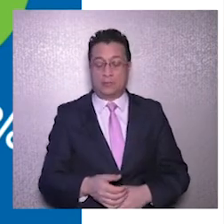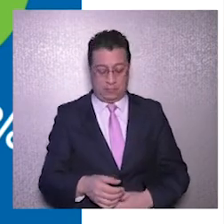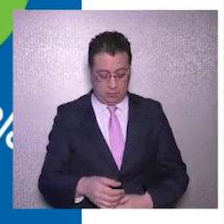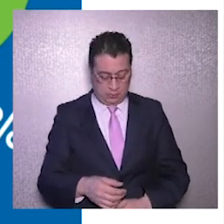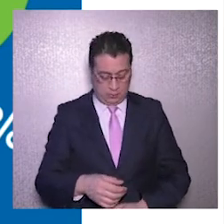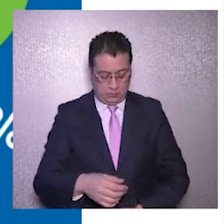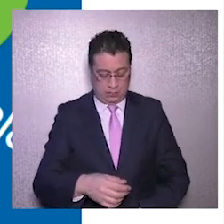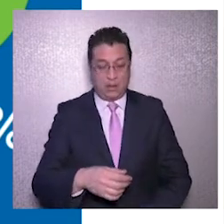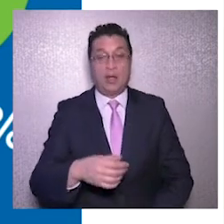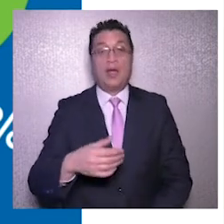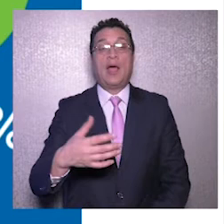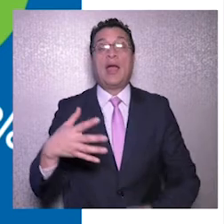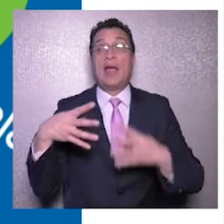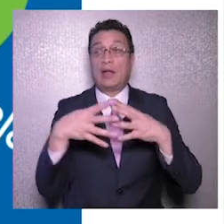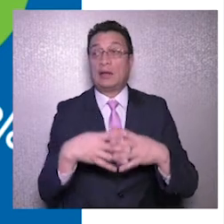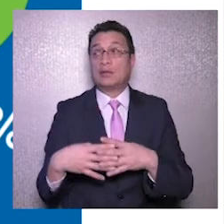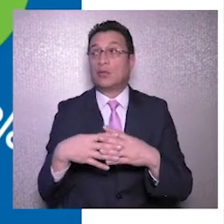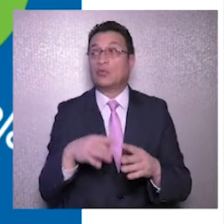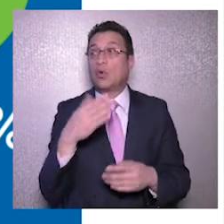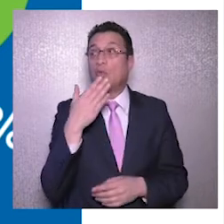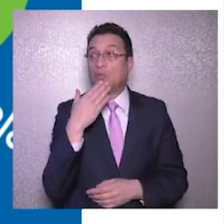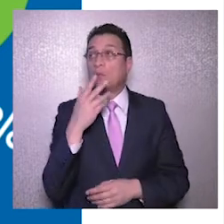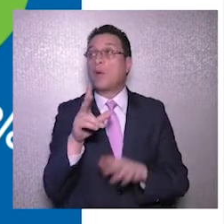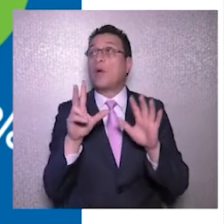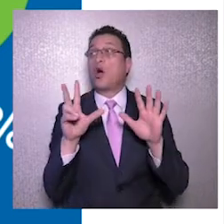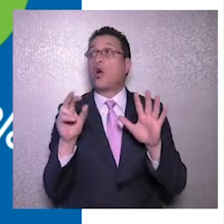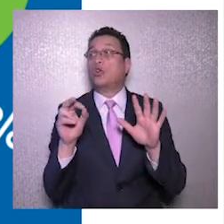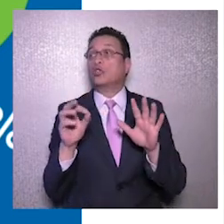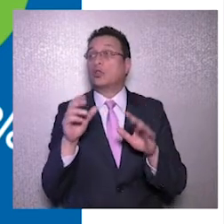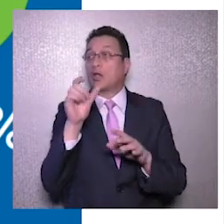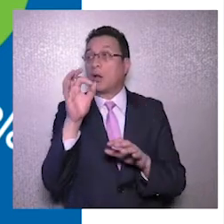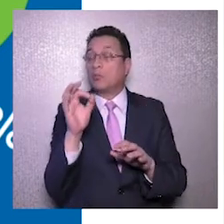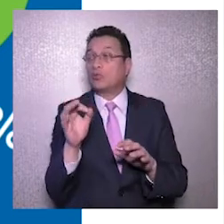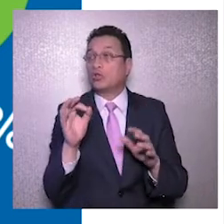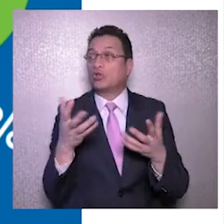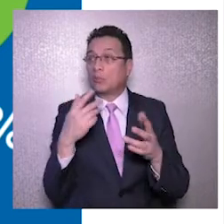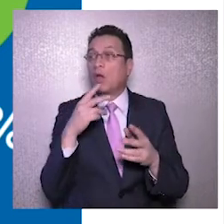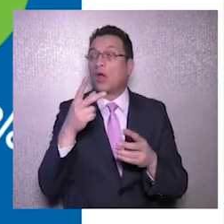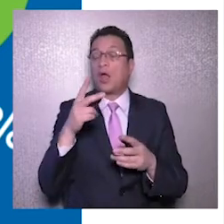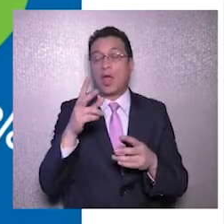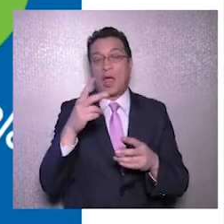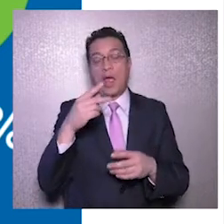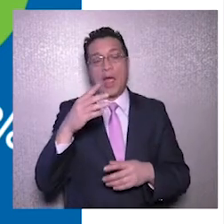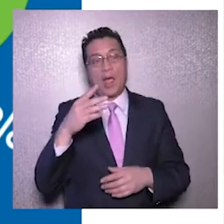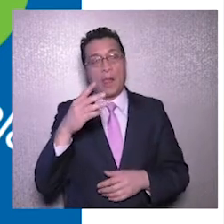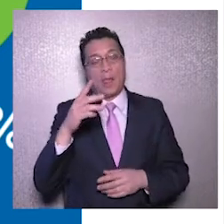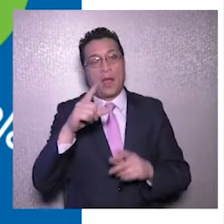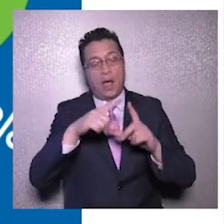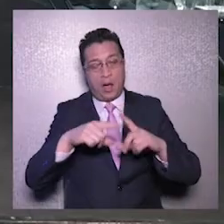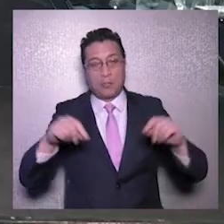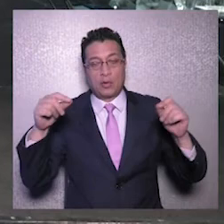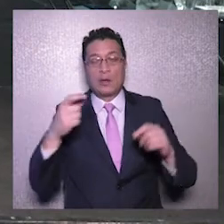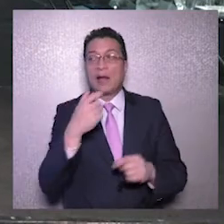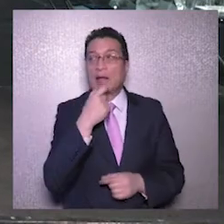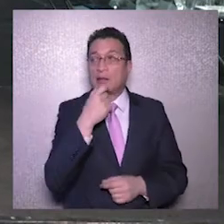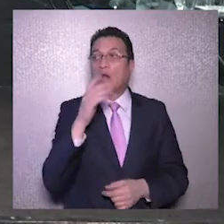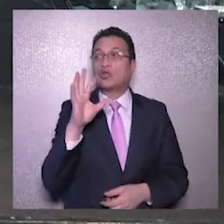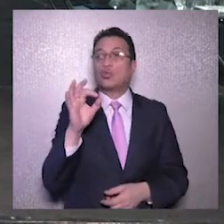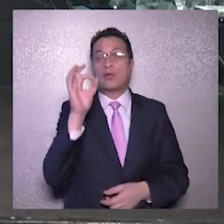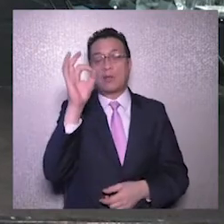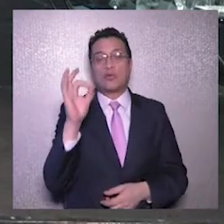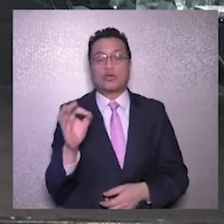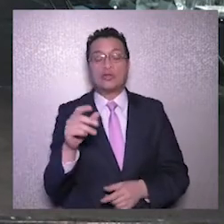En Estados Unidos, el mismo diagnóstico, 80%, en países nórdicos, Japón, Inglaterra, 50% del cáncer de